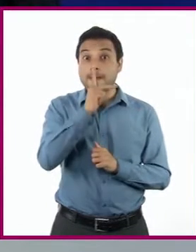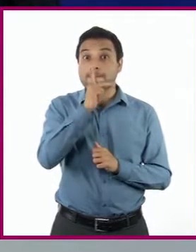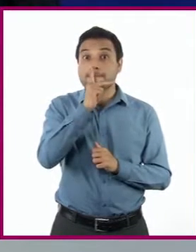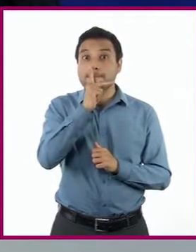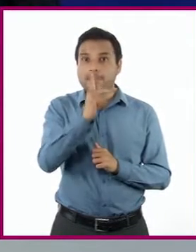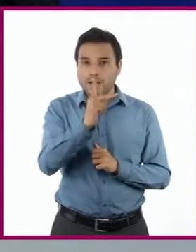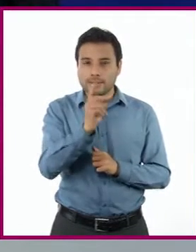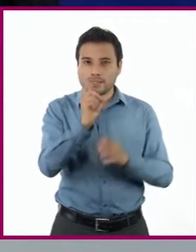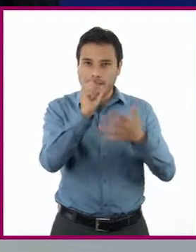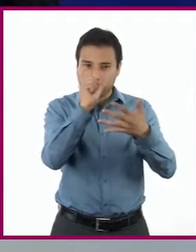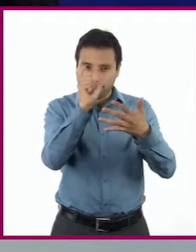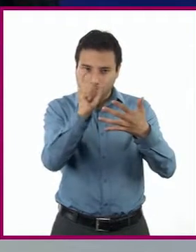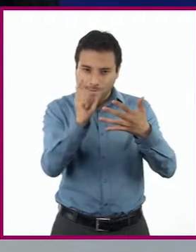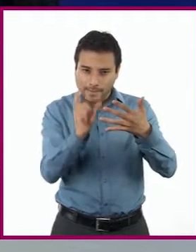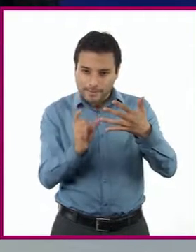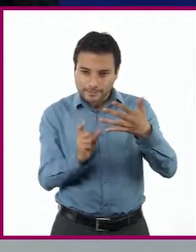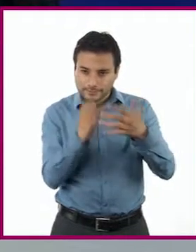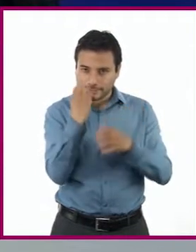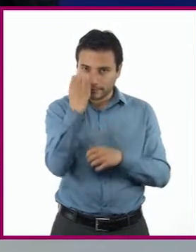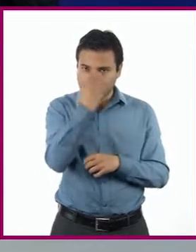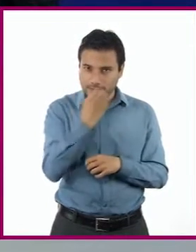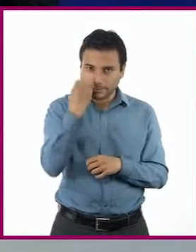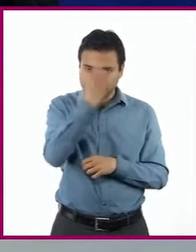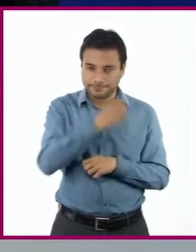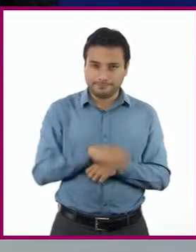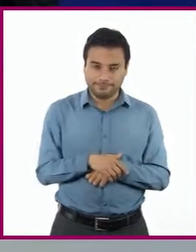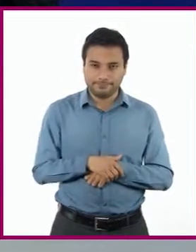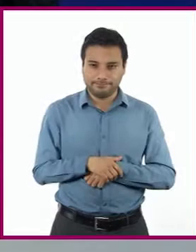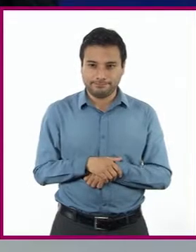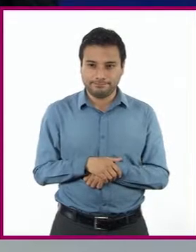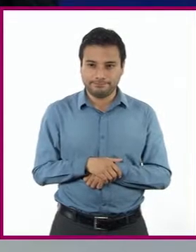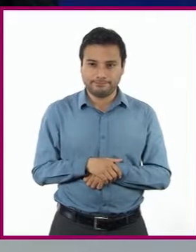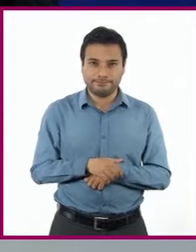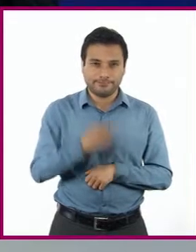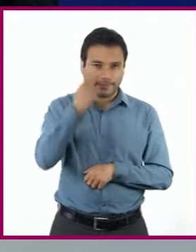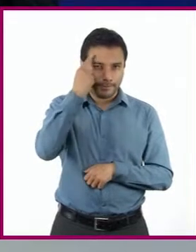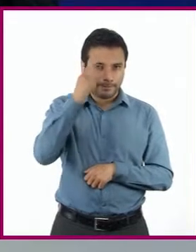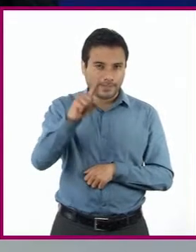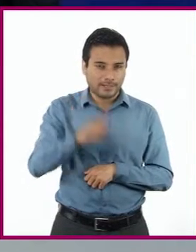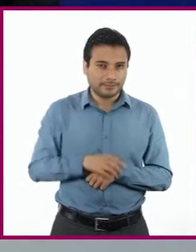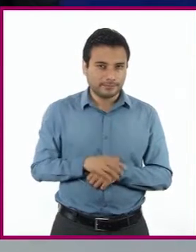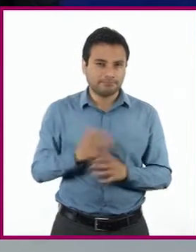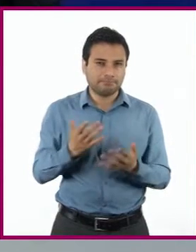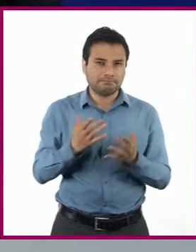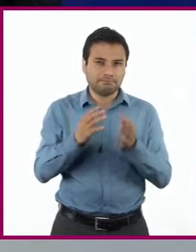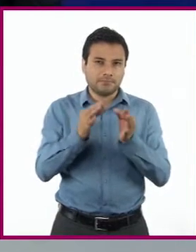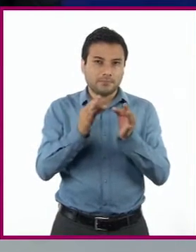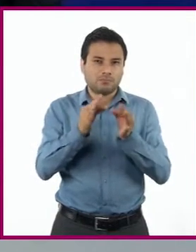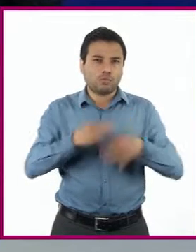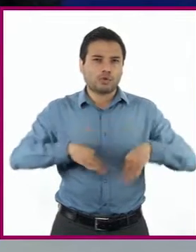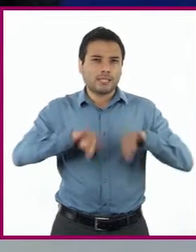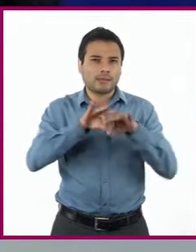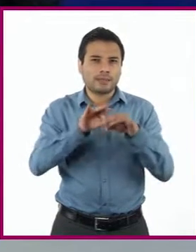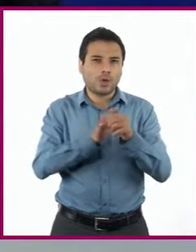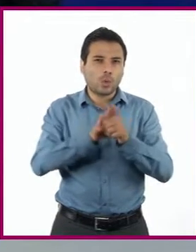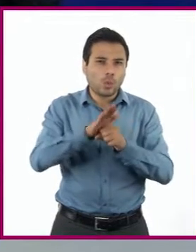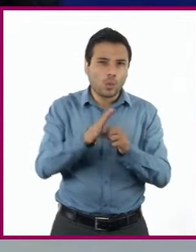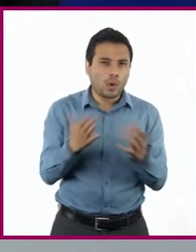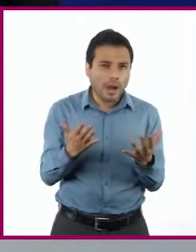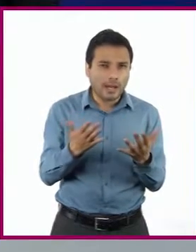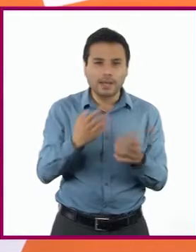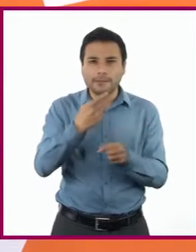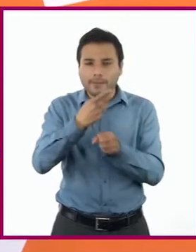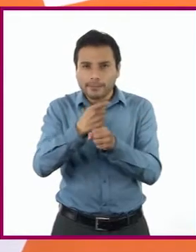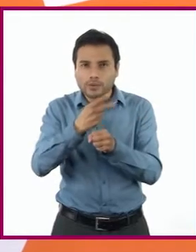o expresiones que el autor usa para establecer importancia a los eventos que narra en su